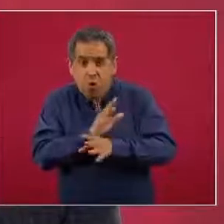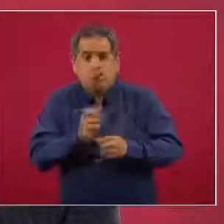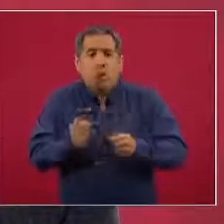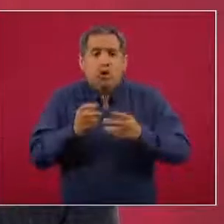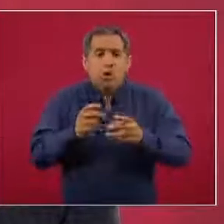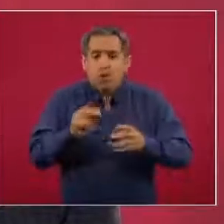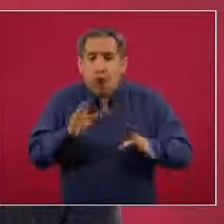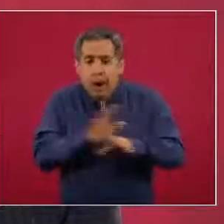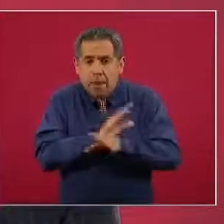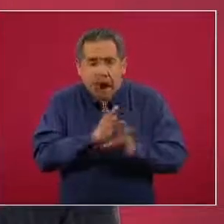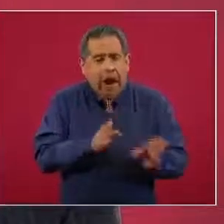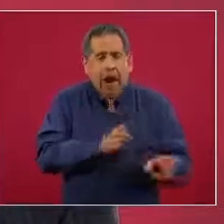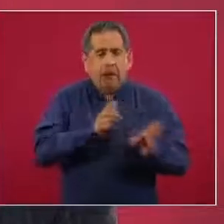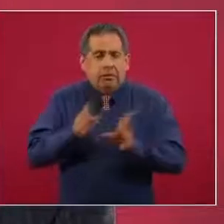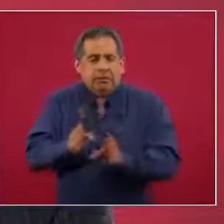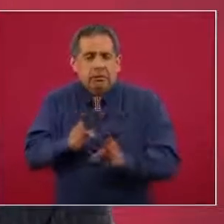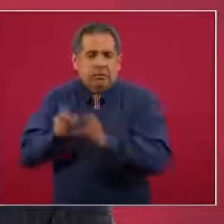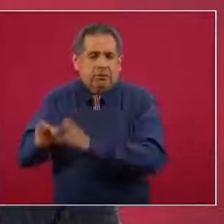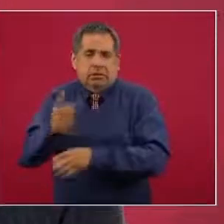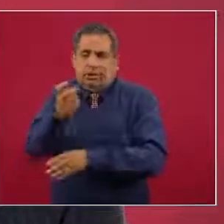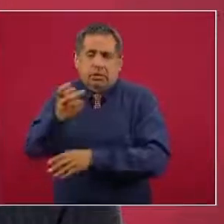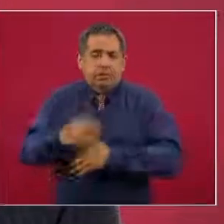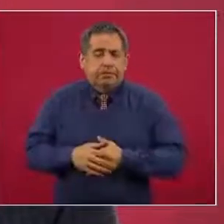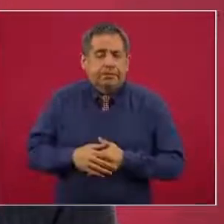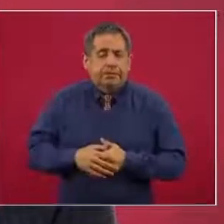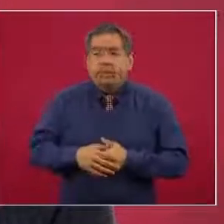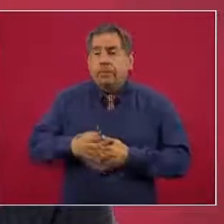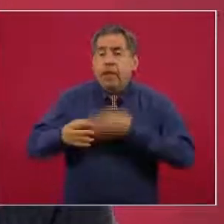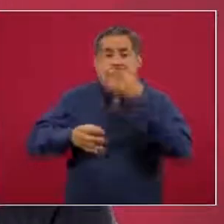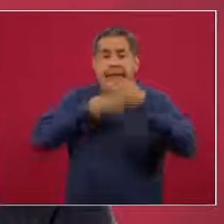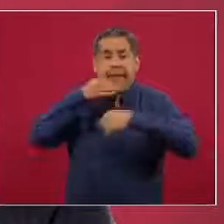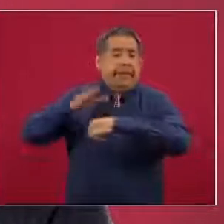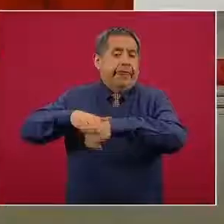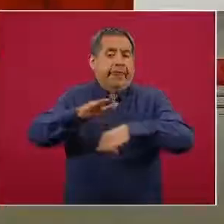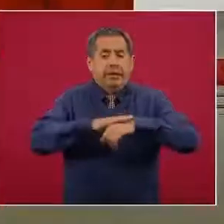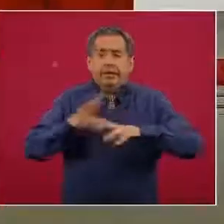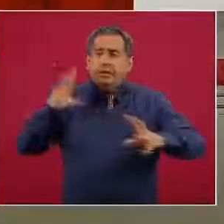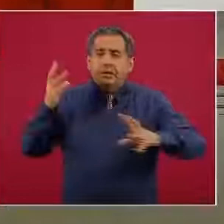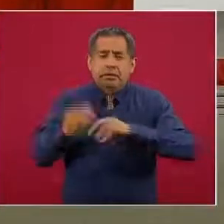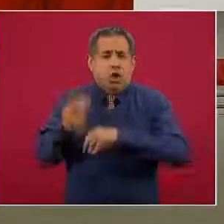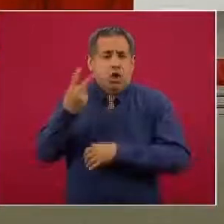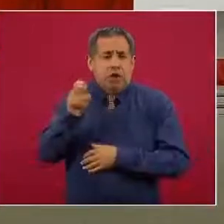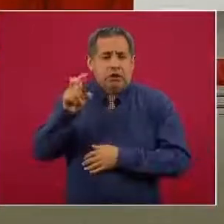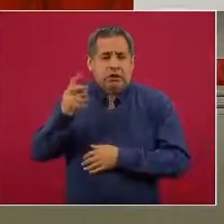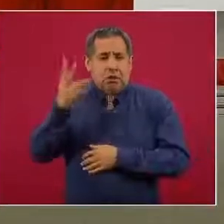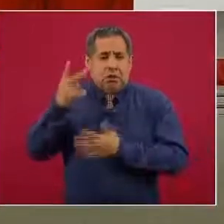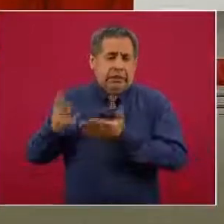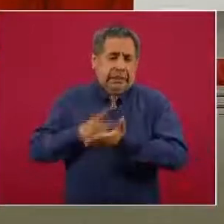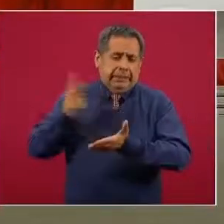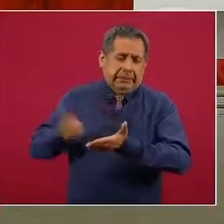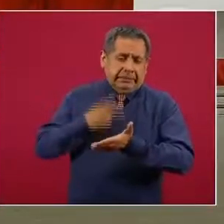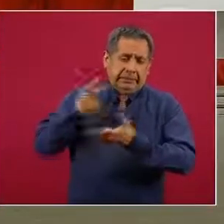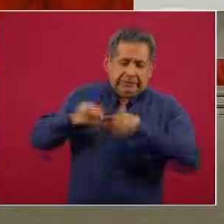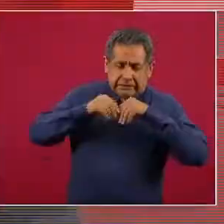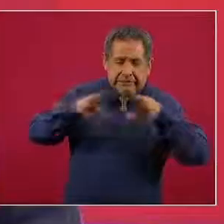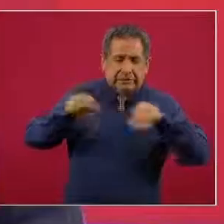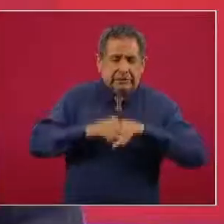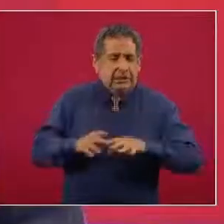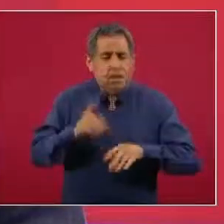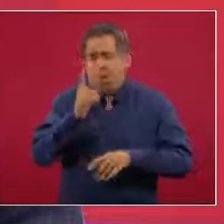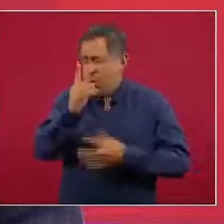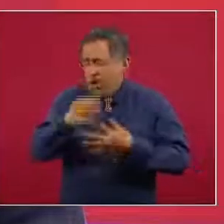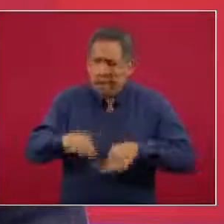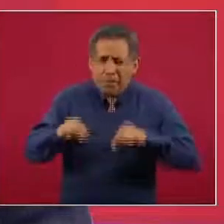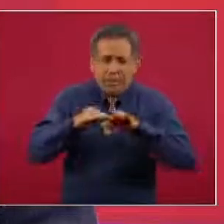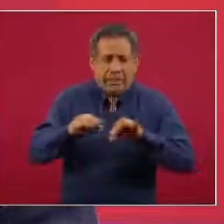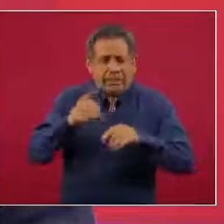de los fenómenos. ¿Qué le diría a la población? Lo que hemos venido diciendo desde hace 234 sesiones. Uno, es muy